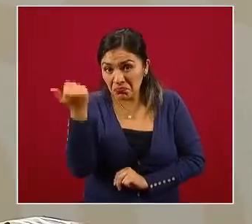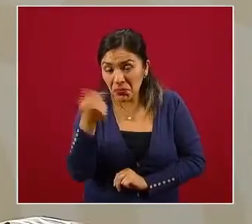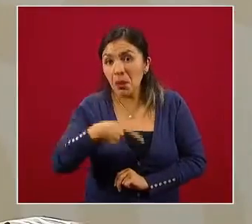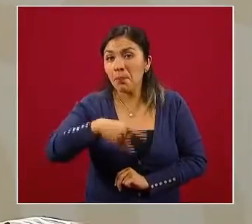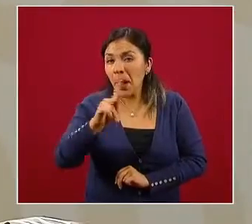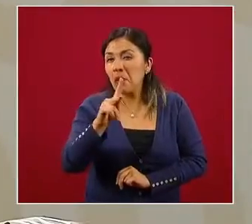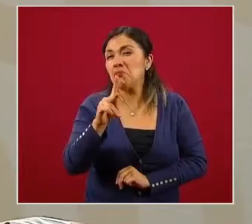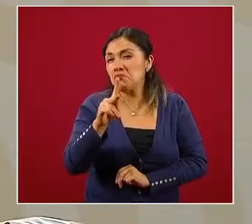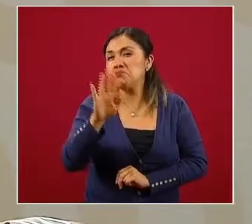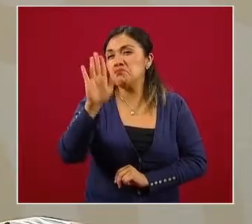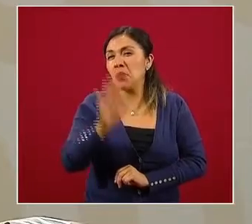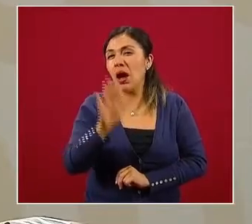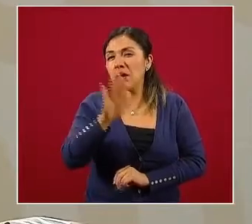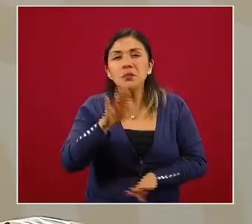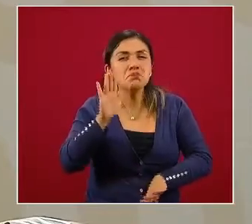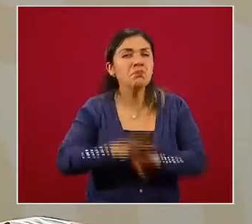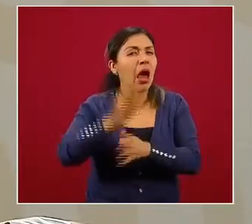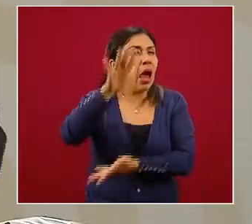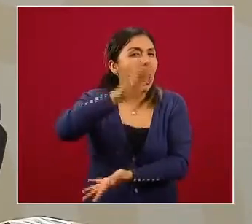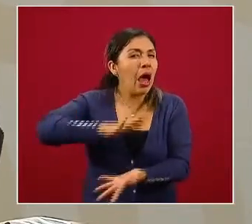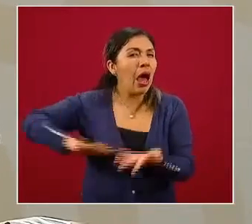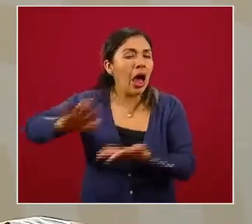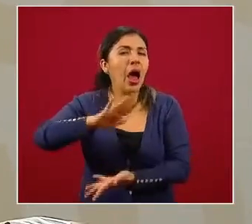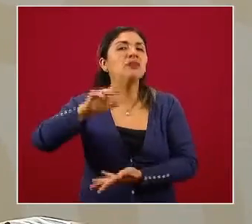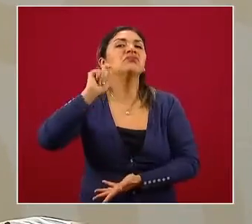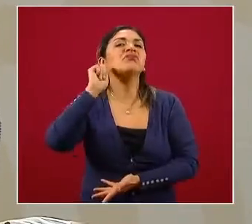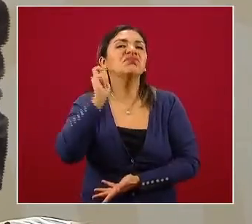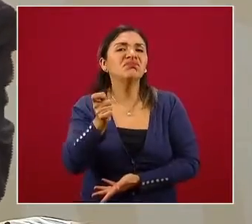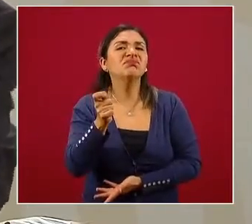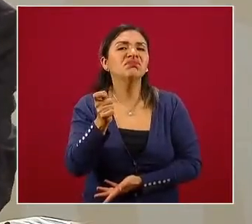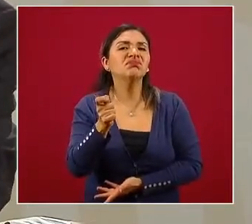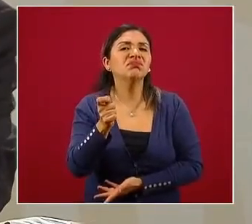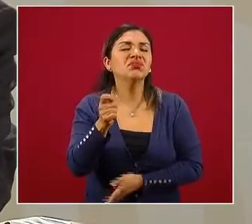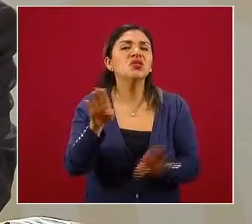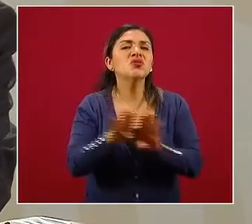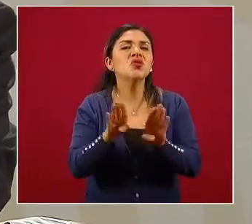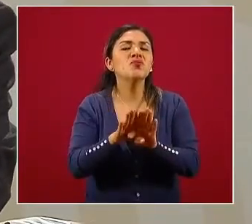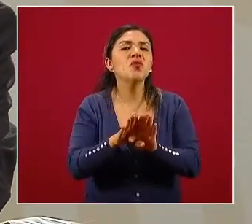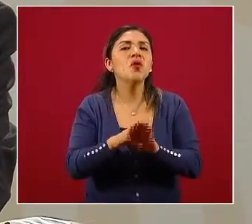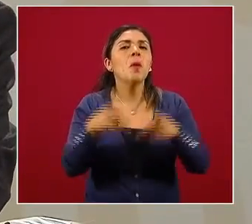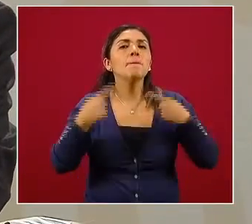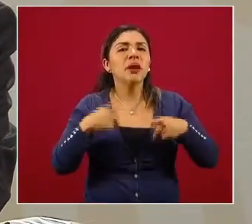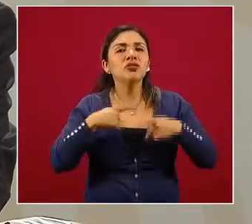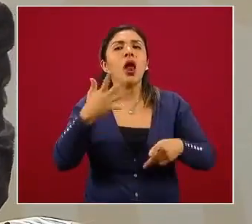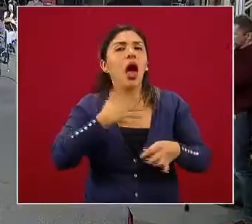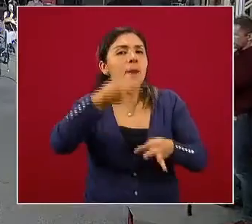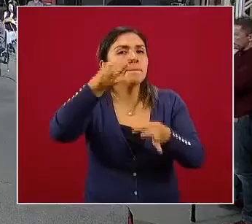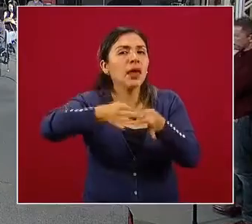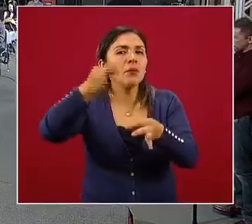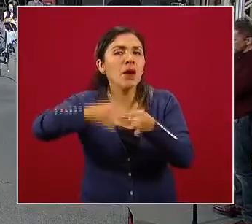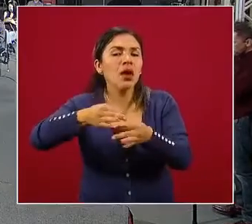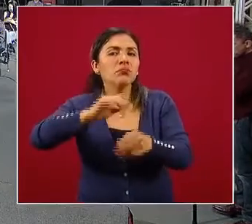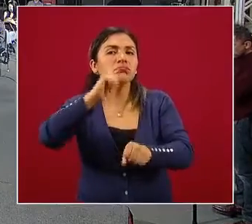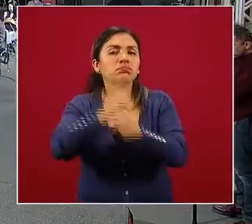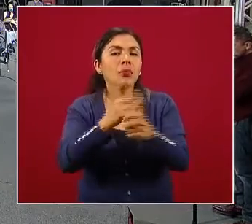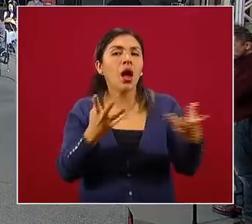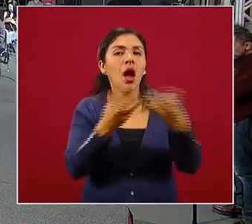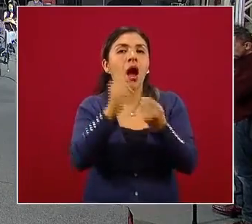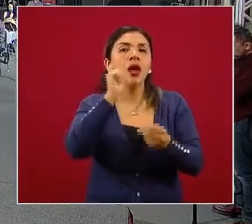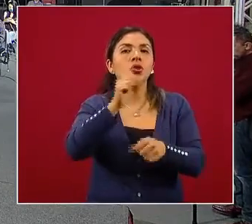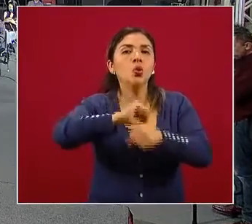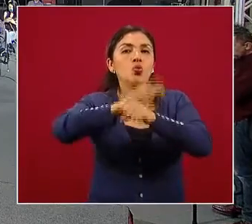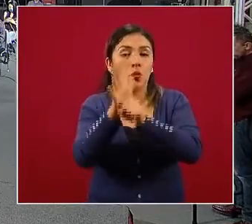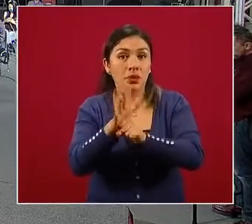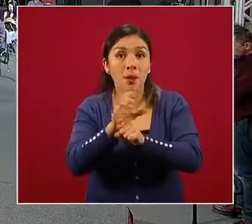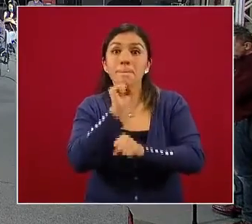lo más probable es que la enorme mayoría son precisamente los casos que sí tenemos confirmados, porque en el certificado,